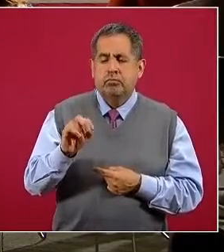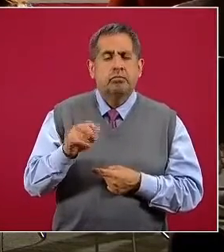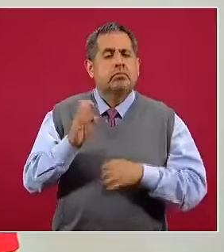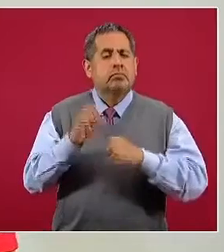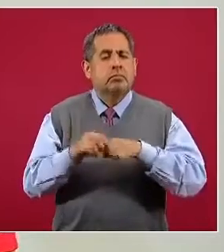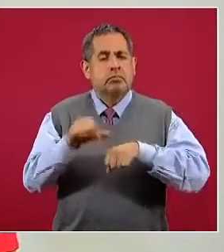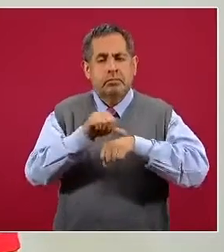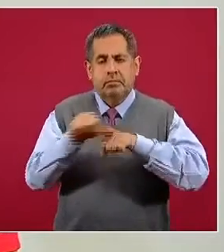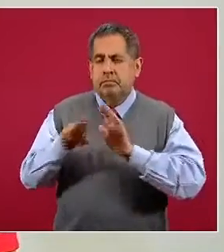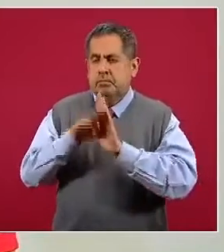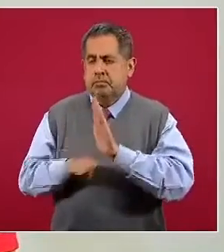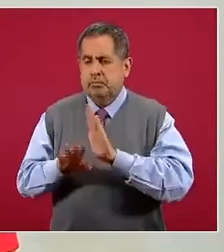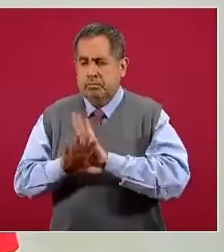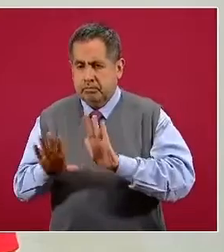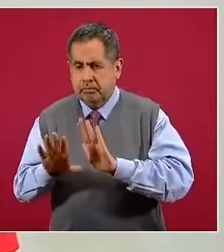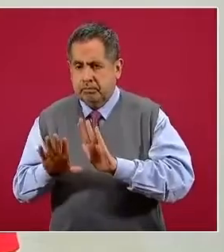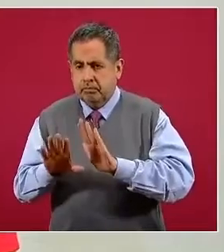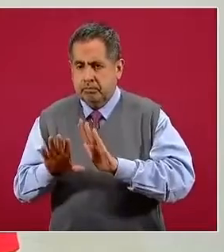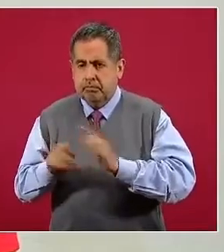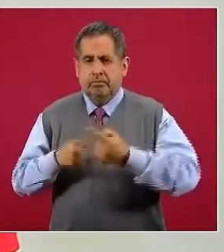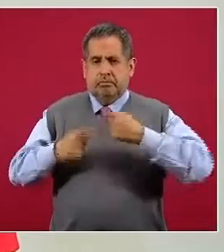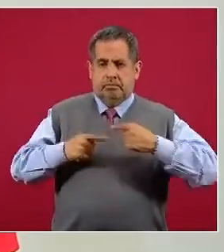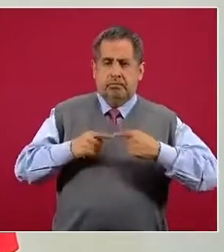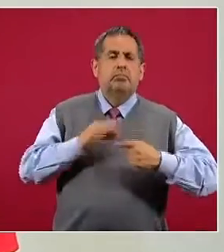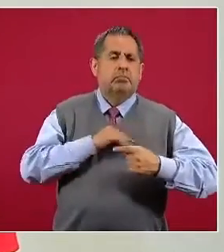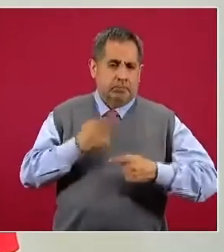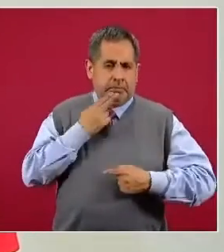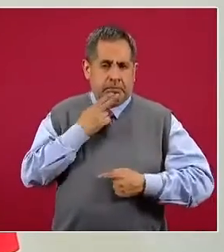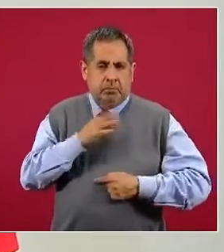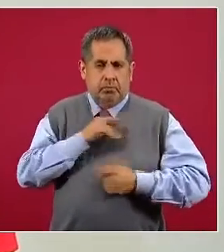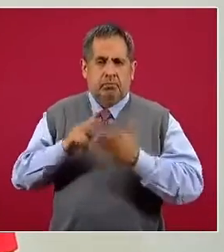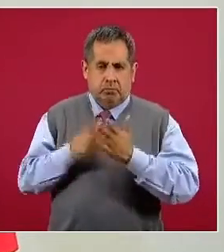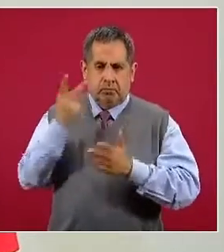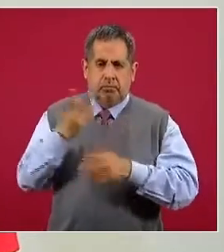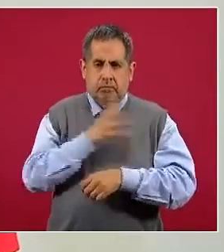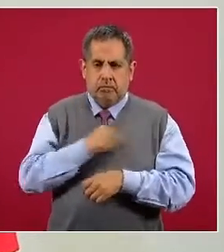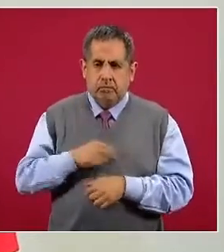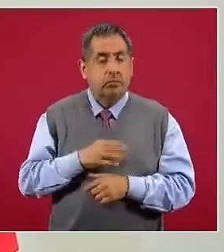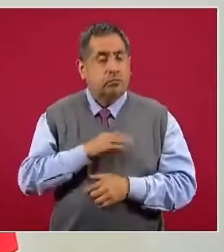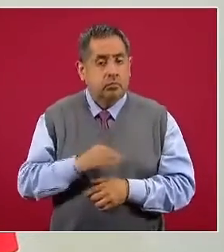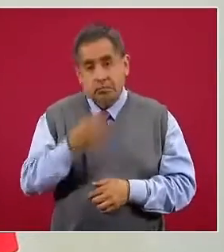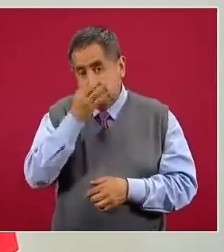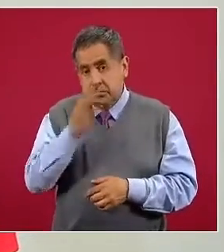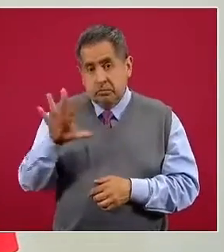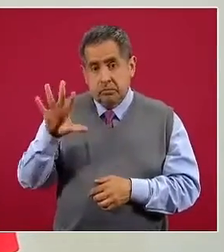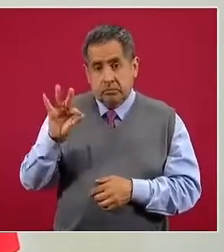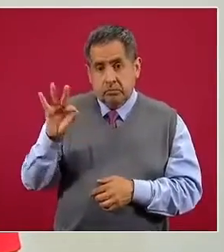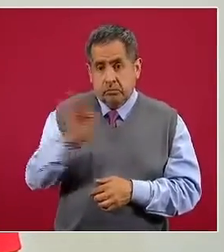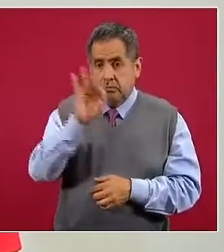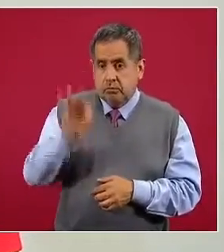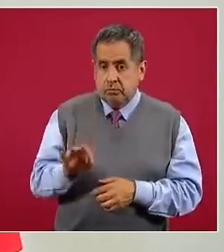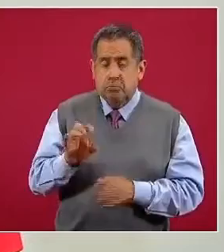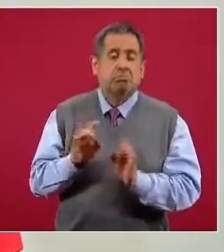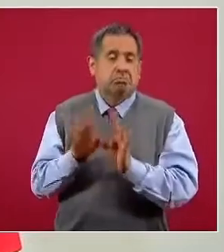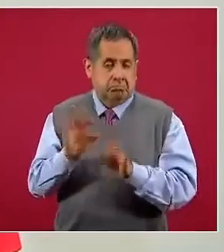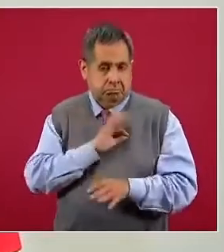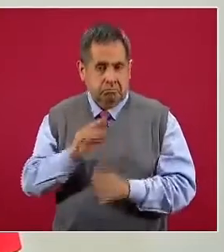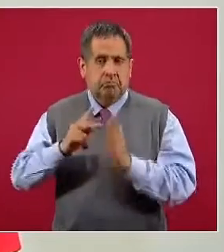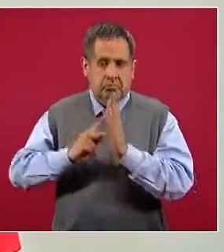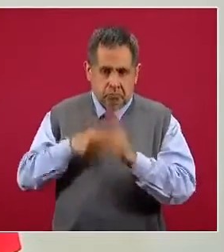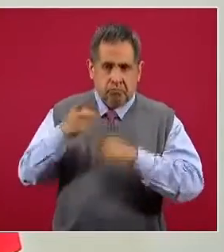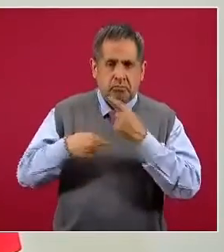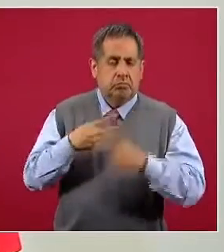embargo, solamente se da el 40% de probabilidad que vuelva a ser fértil, porque eso